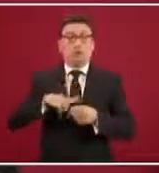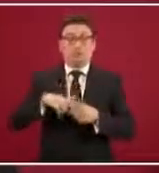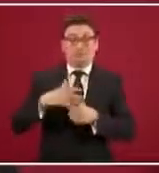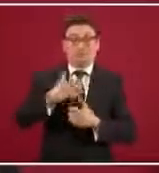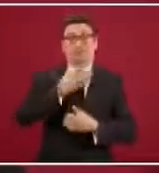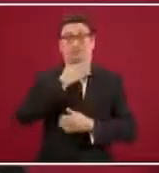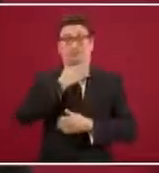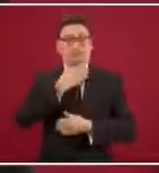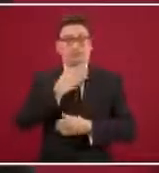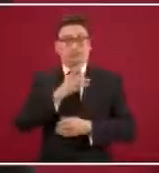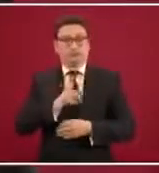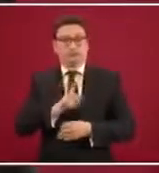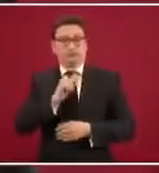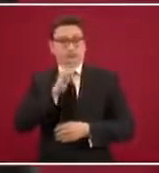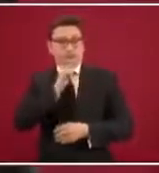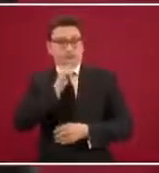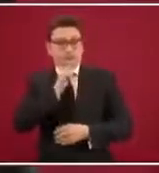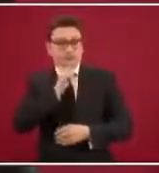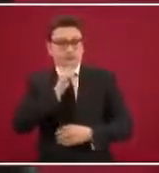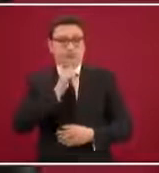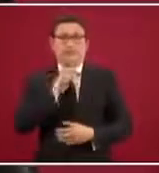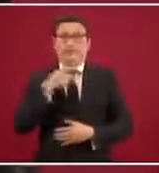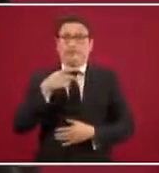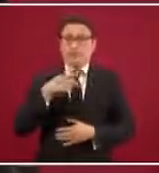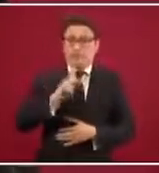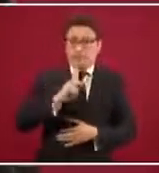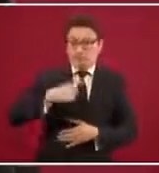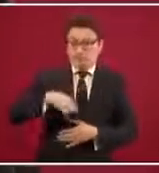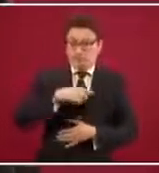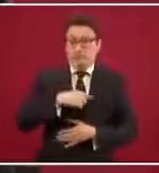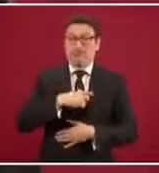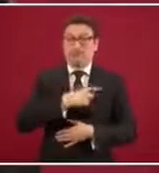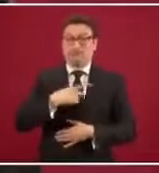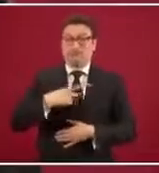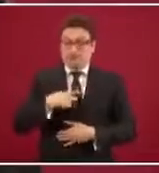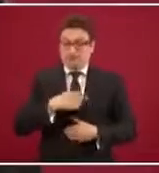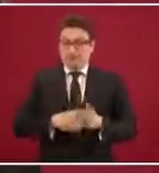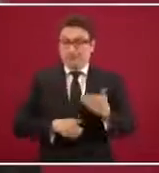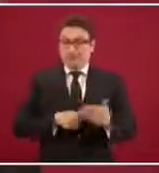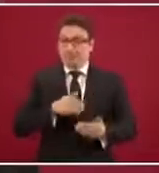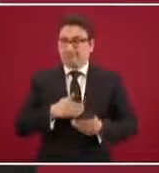Desde luego, tenemos que seguir